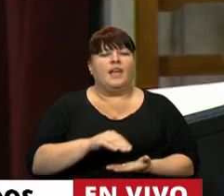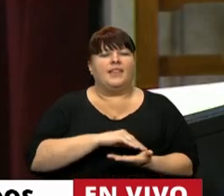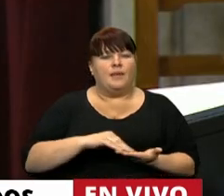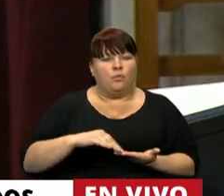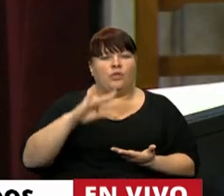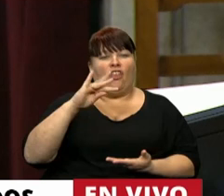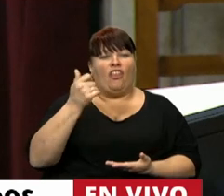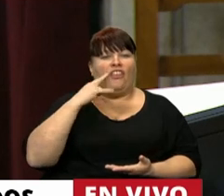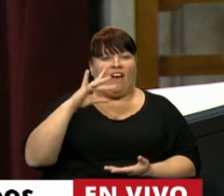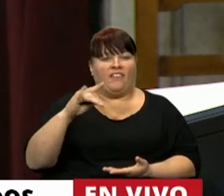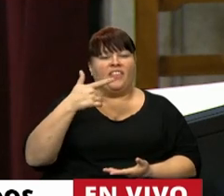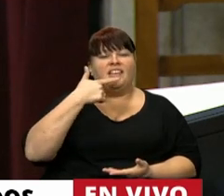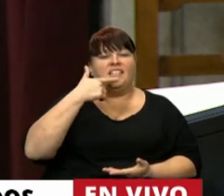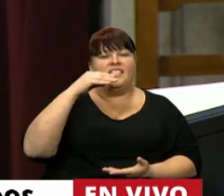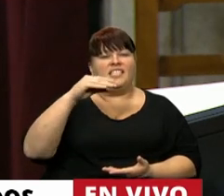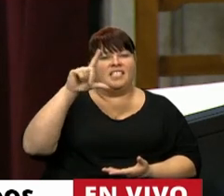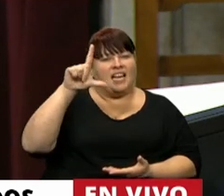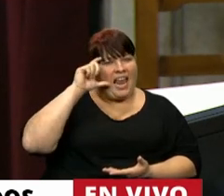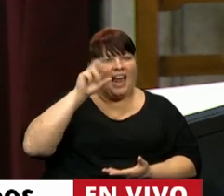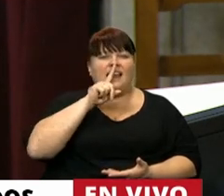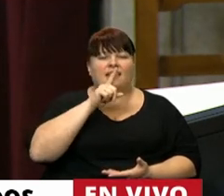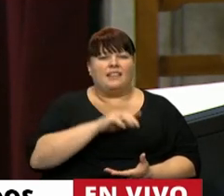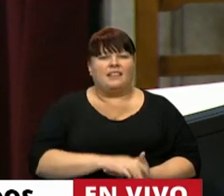Diputado David Schleret.